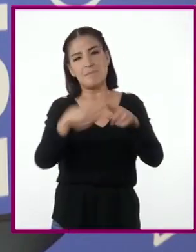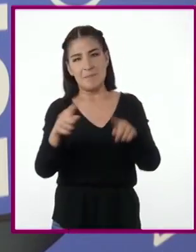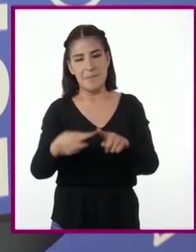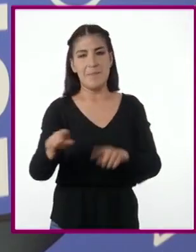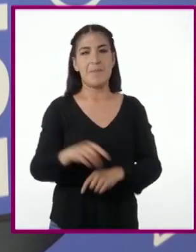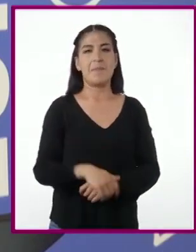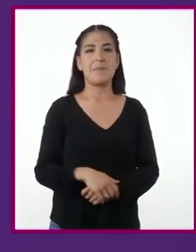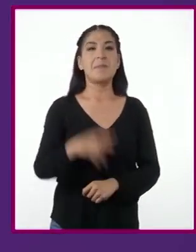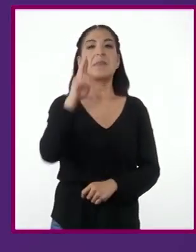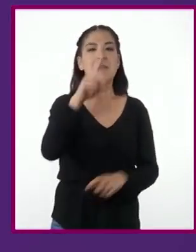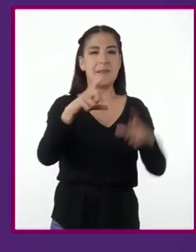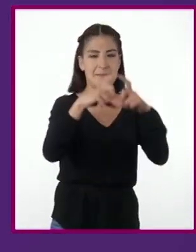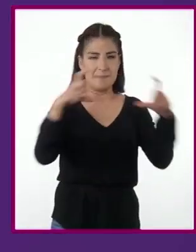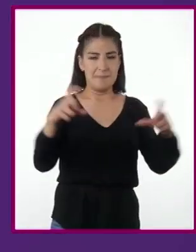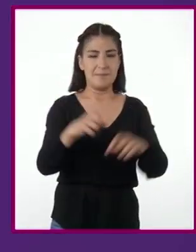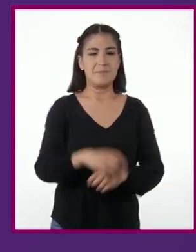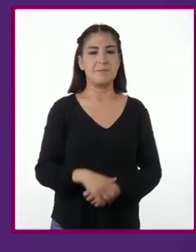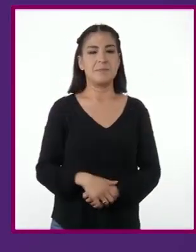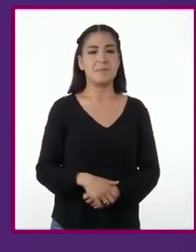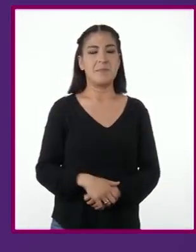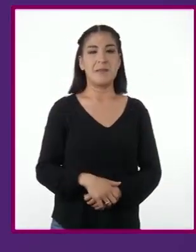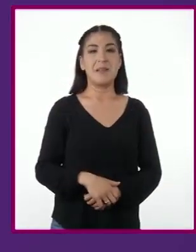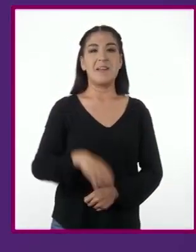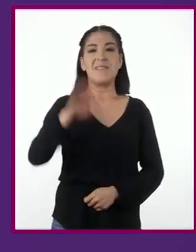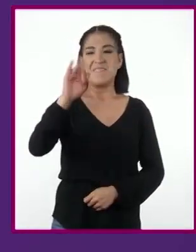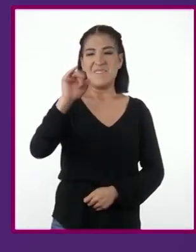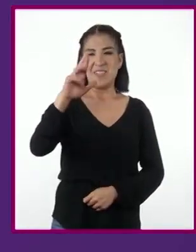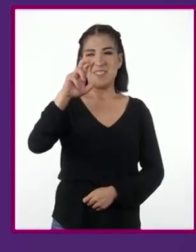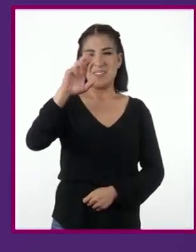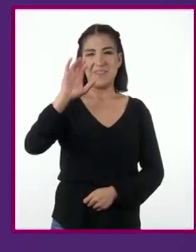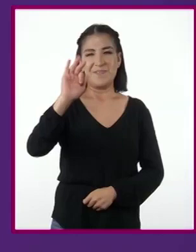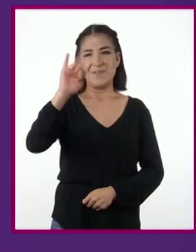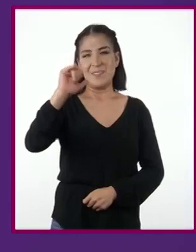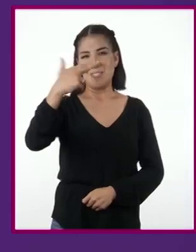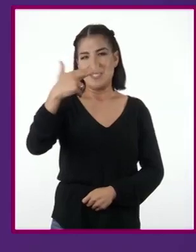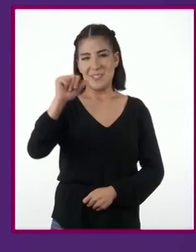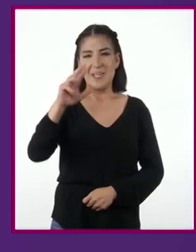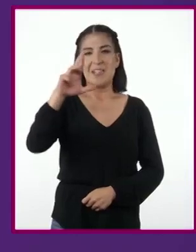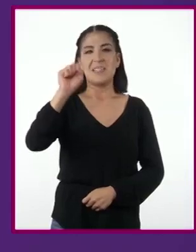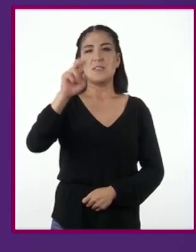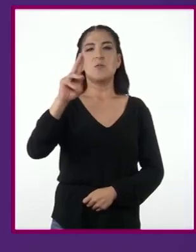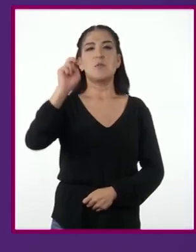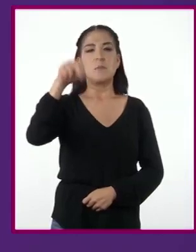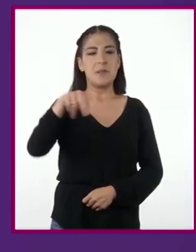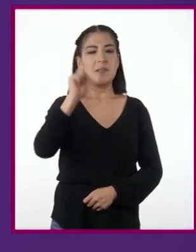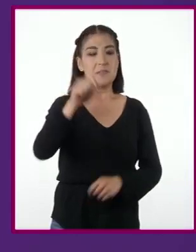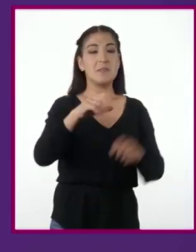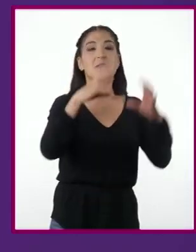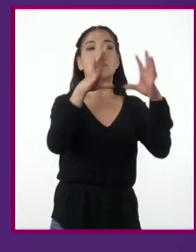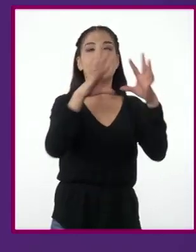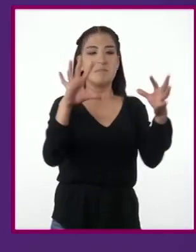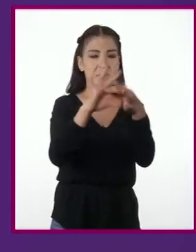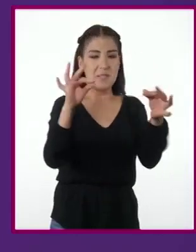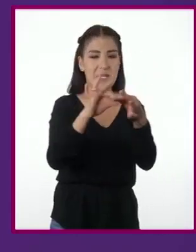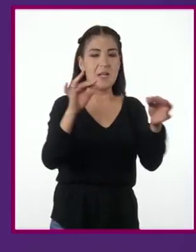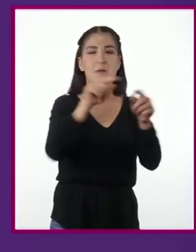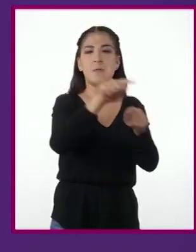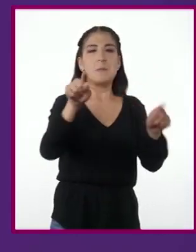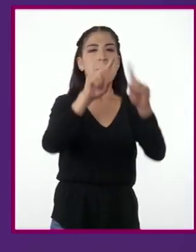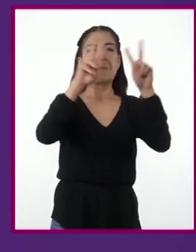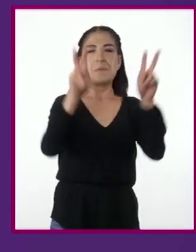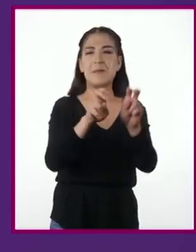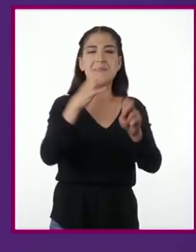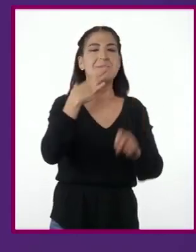Observemos las fichas. En la de resumen, toda la lectura se redujo a este breve texto con